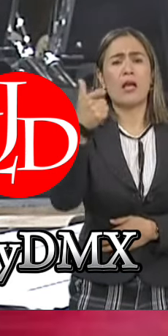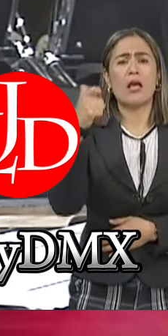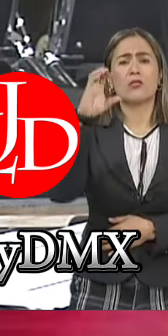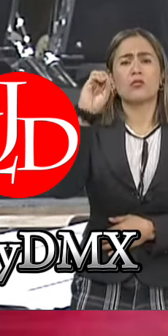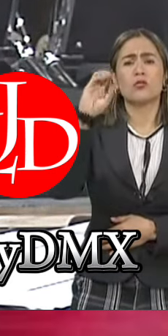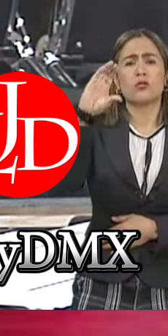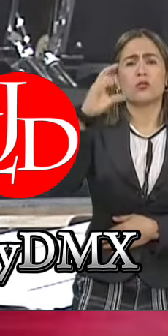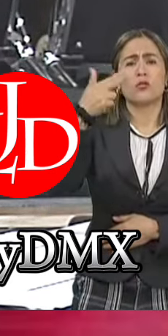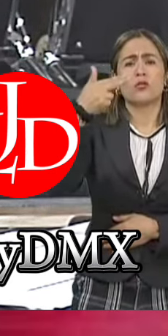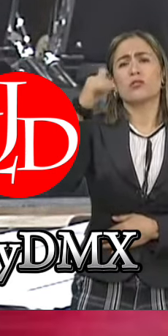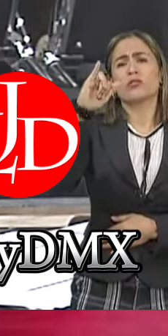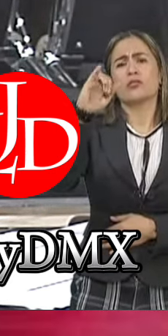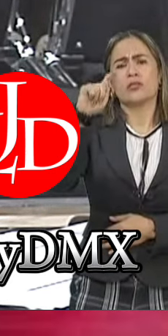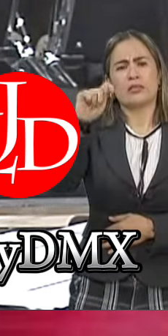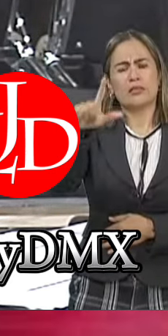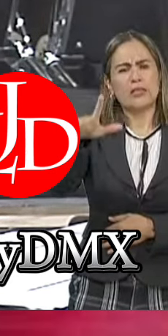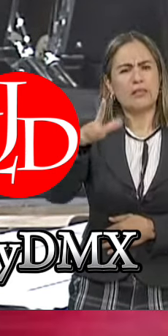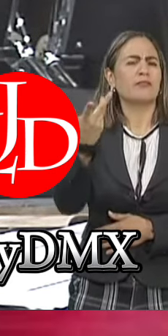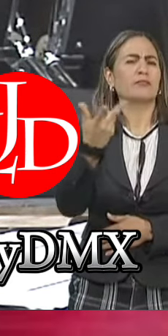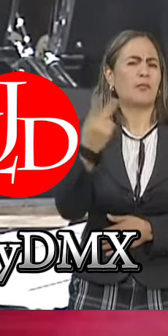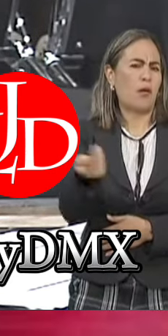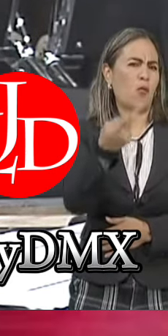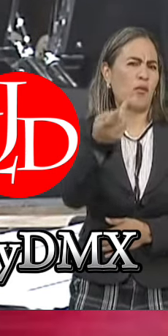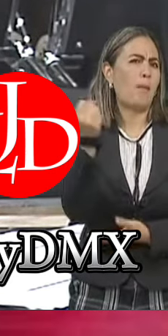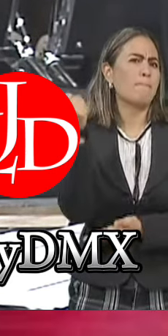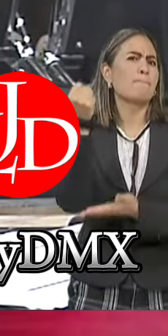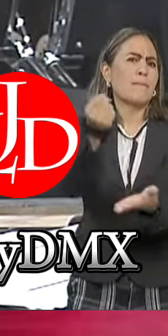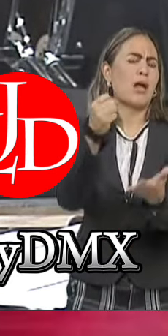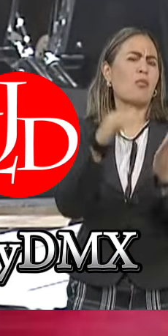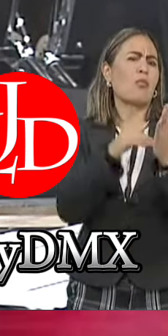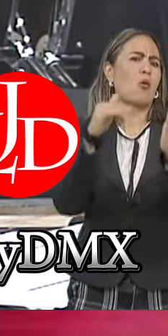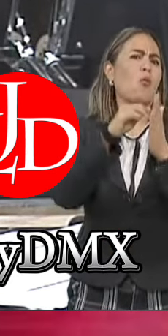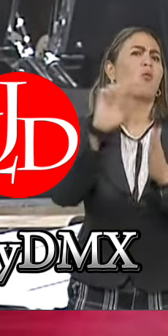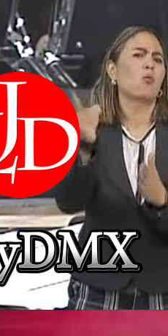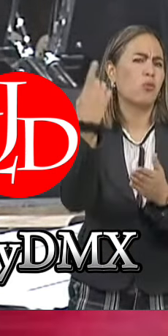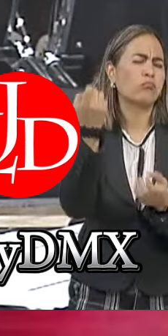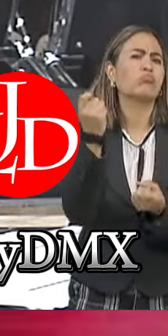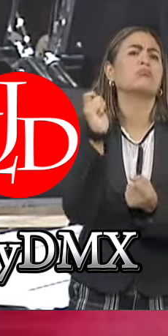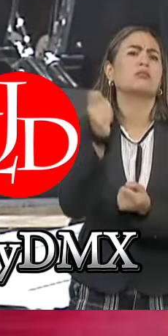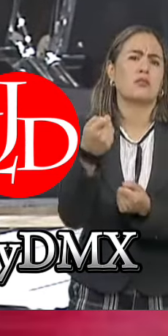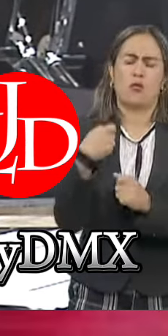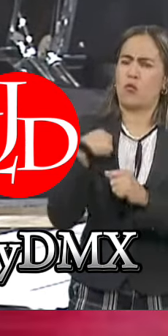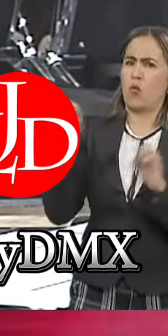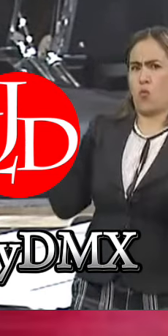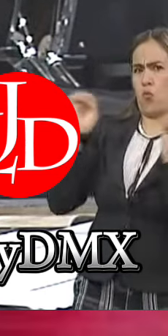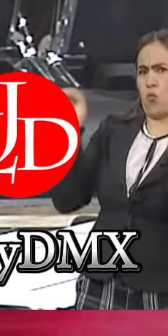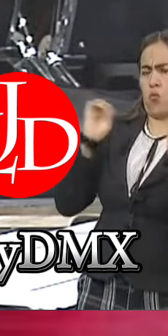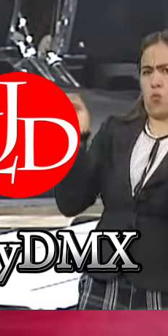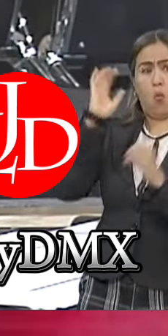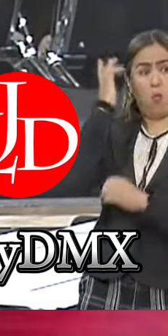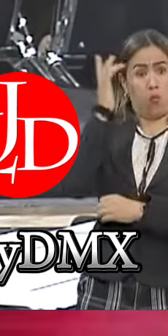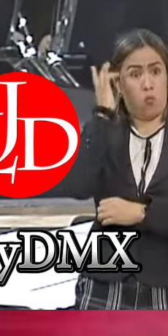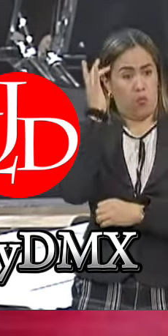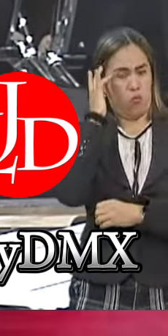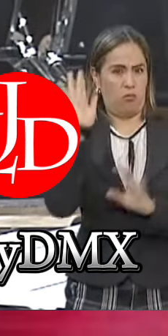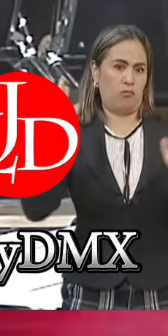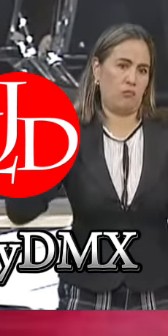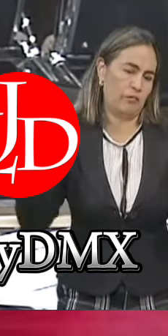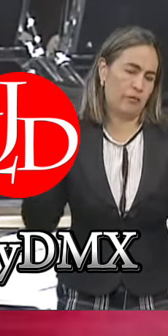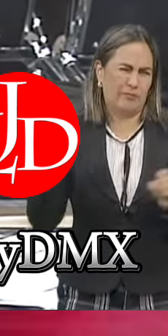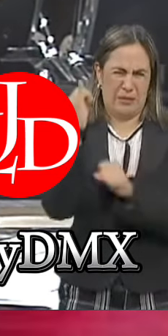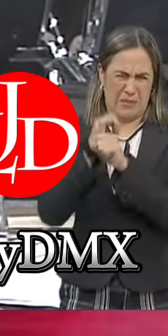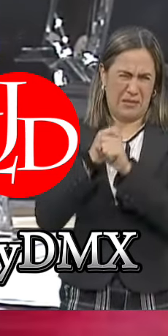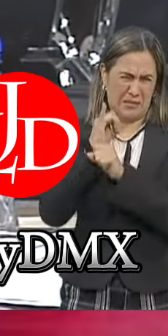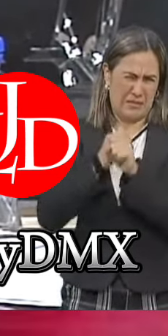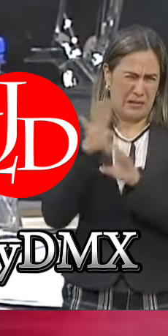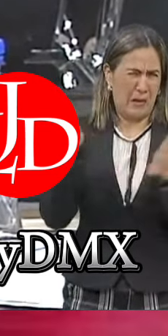Ruiz Oiga esos millones de dólares ustedes los no alguien no no Yo nada Uy poderosa investigación no bueno